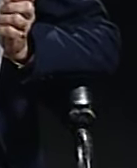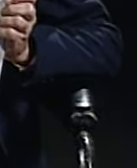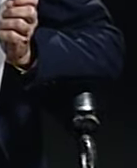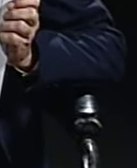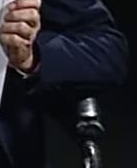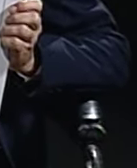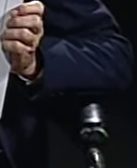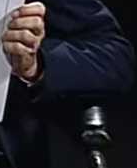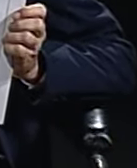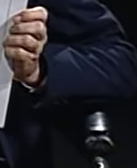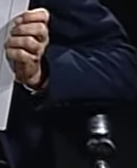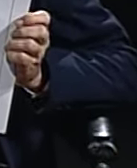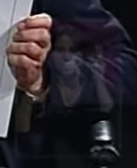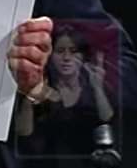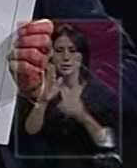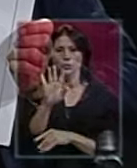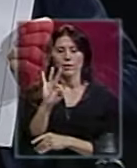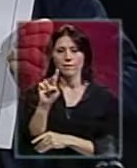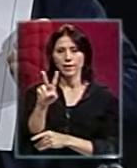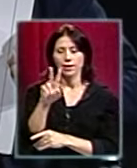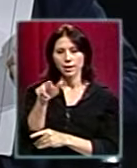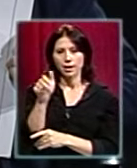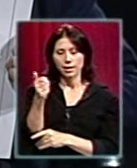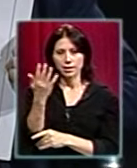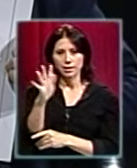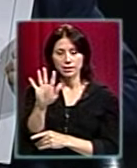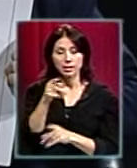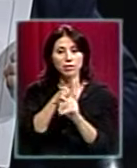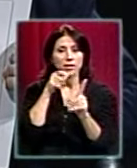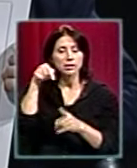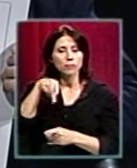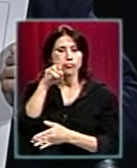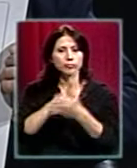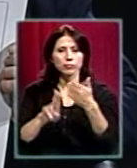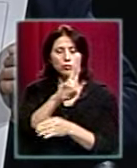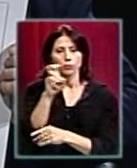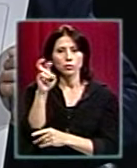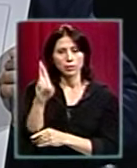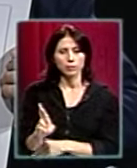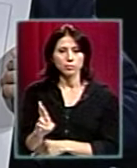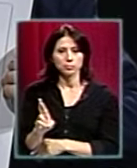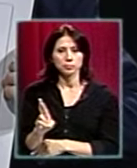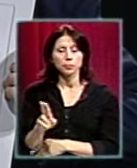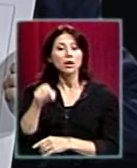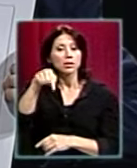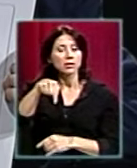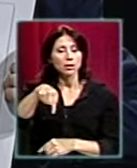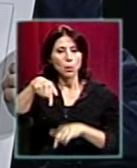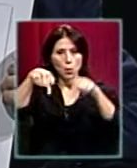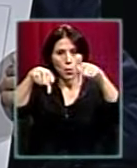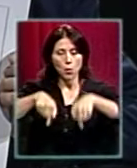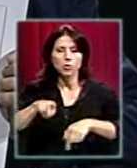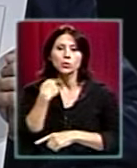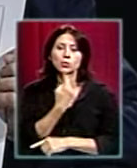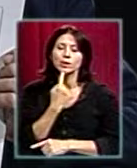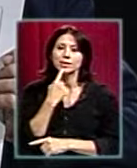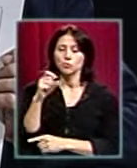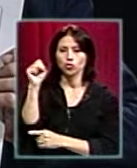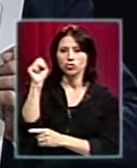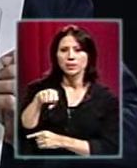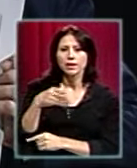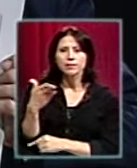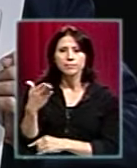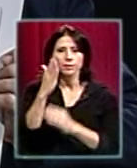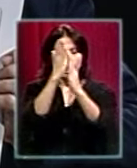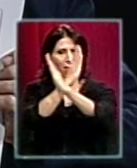noches, amigas y amigos de SUTV, Canal 15, desde la Universidad de Costa Rica, donde hoy le decimos que sí a